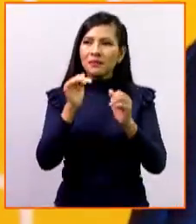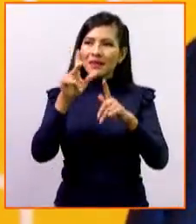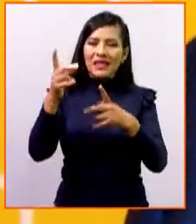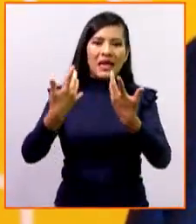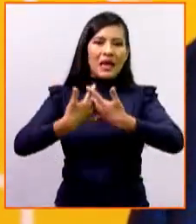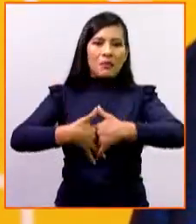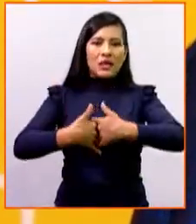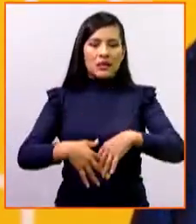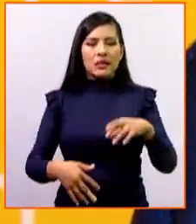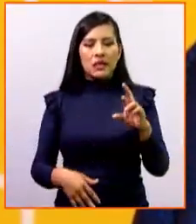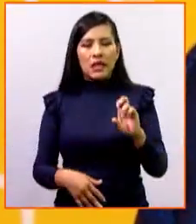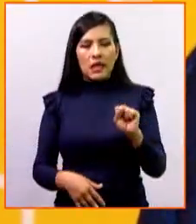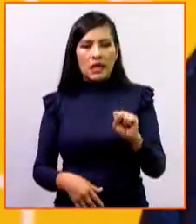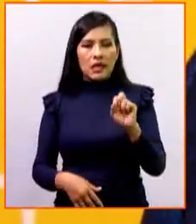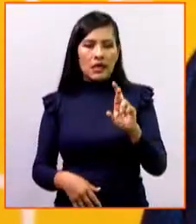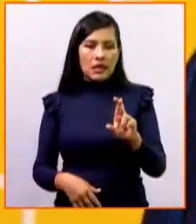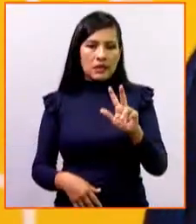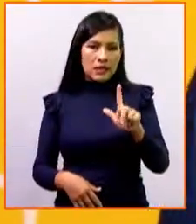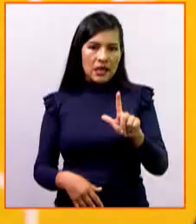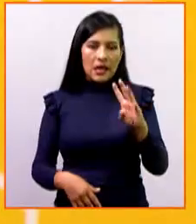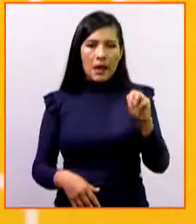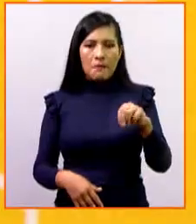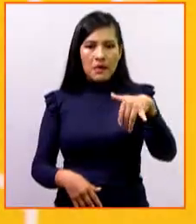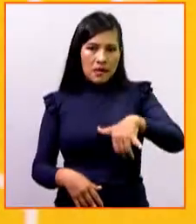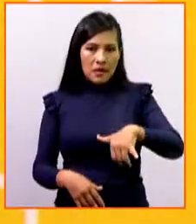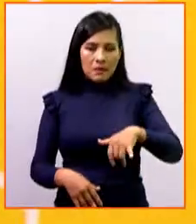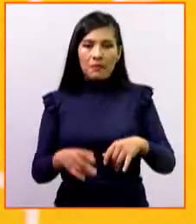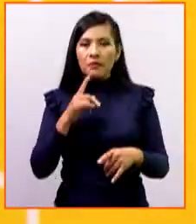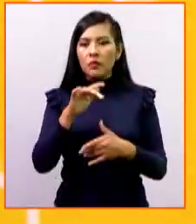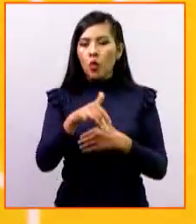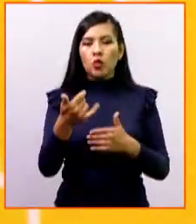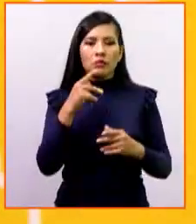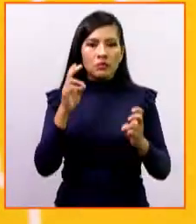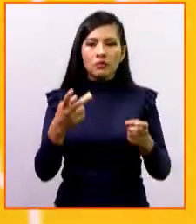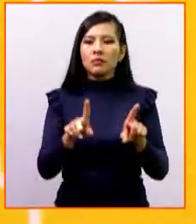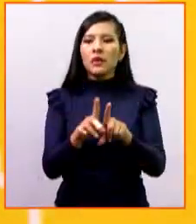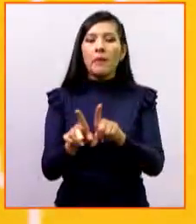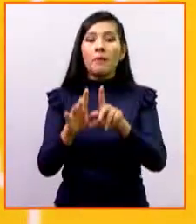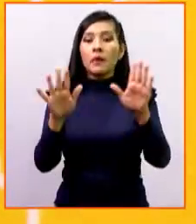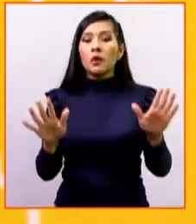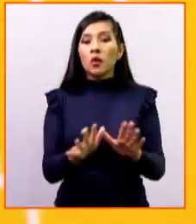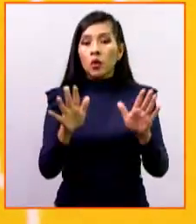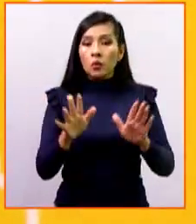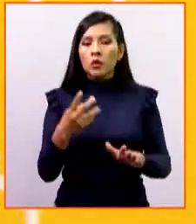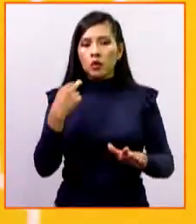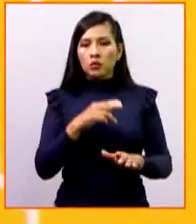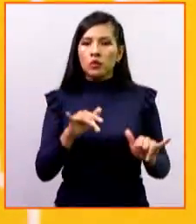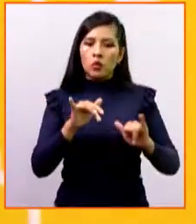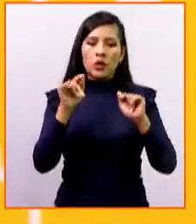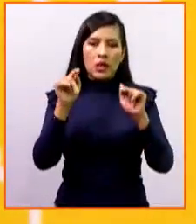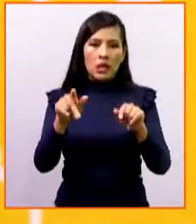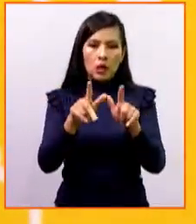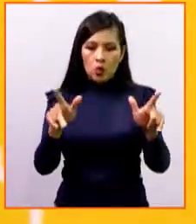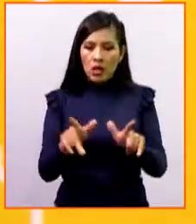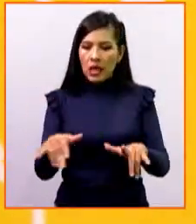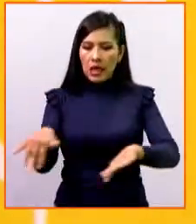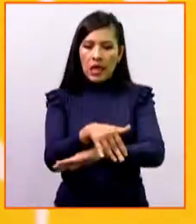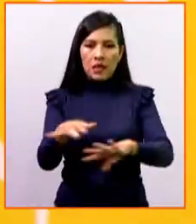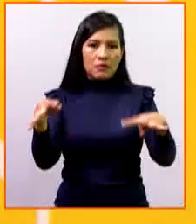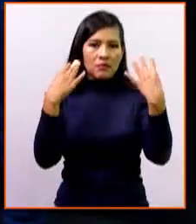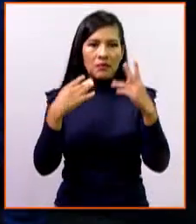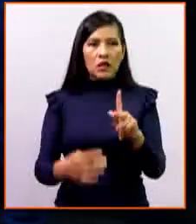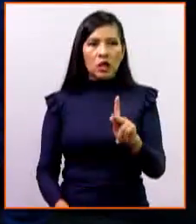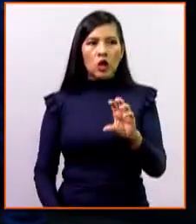que es una tienda muy bonita que vamos a estar chaleando el lunes, y también el domingo de Tentaciones, que vamos a estar igual en el, con el público por la Colla